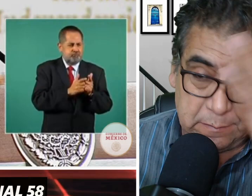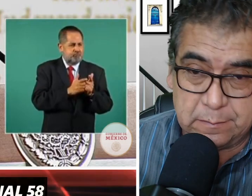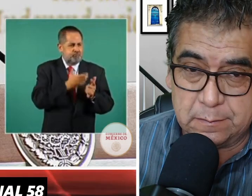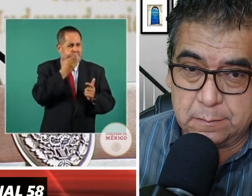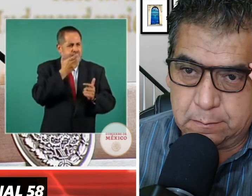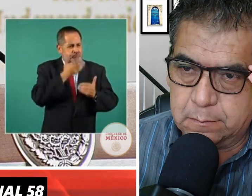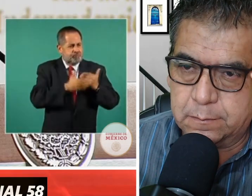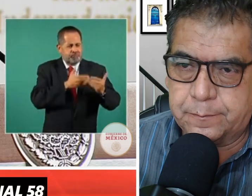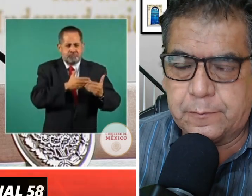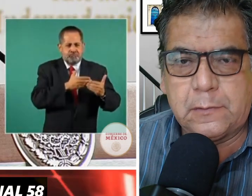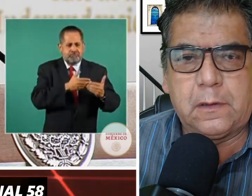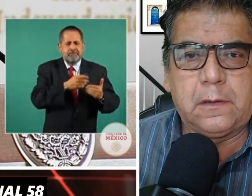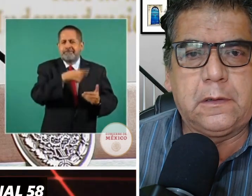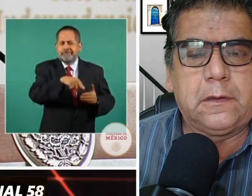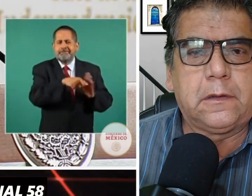que apoyan los medios